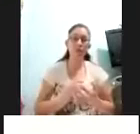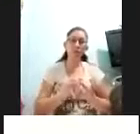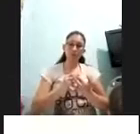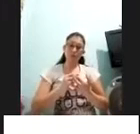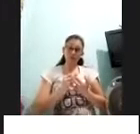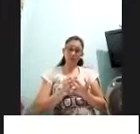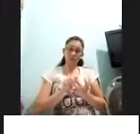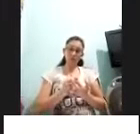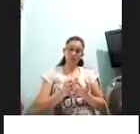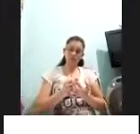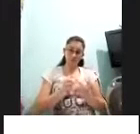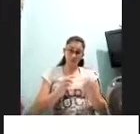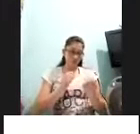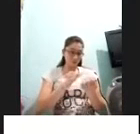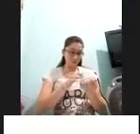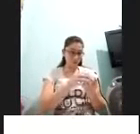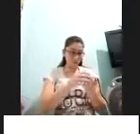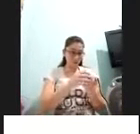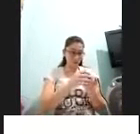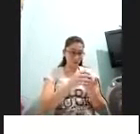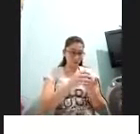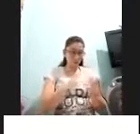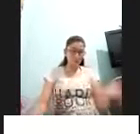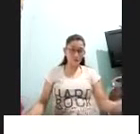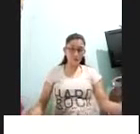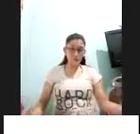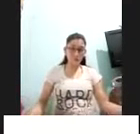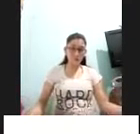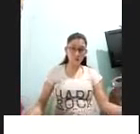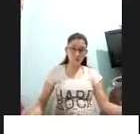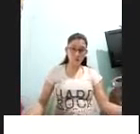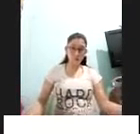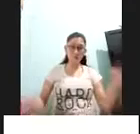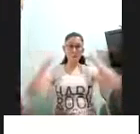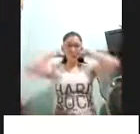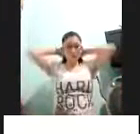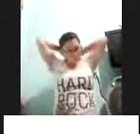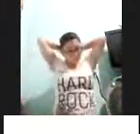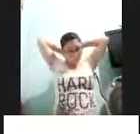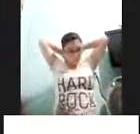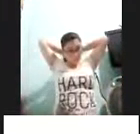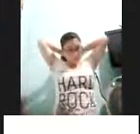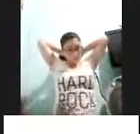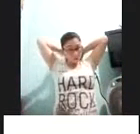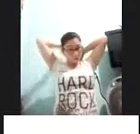José Ramírez ya dijo su... ¿Ya lo dijo? Samuel Flores. Ok, Samuel, go ahead, please.